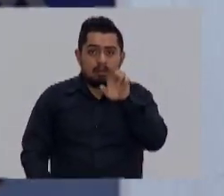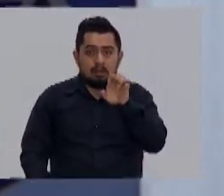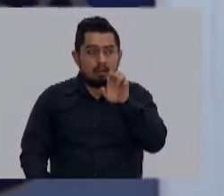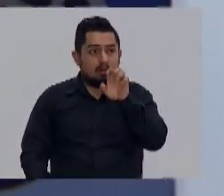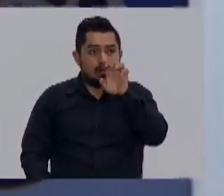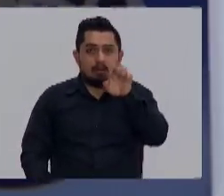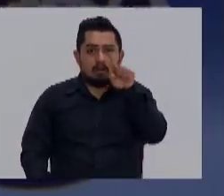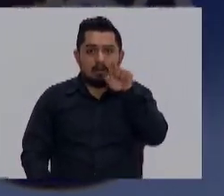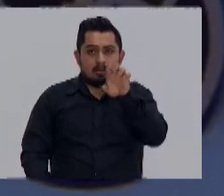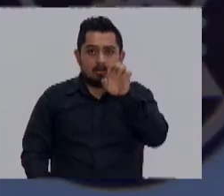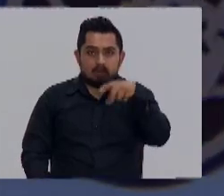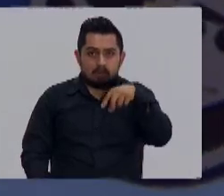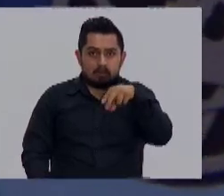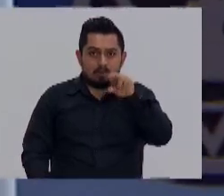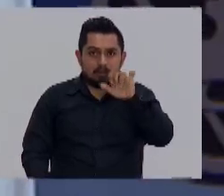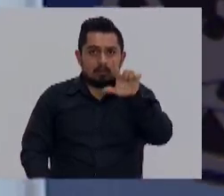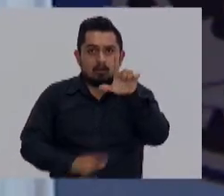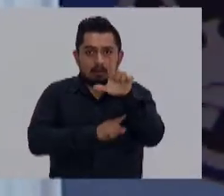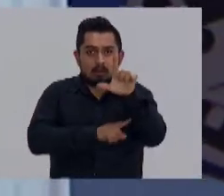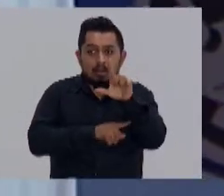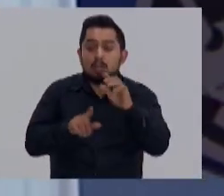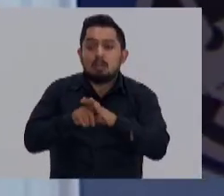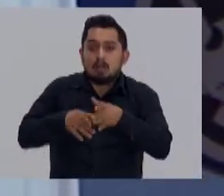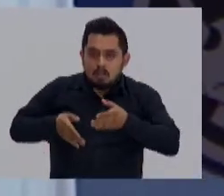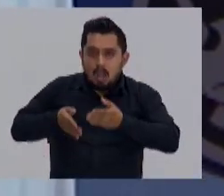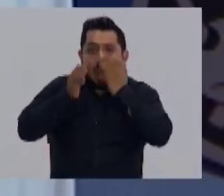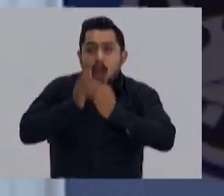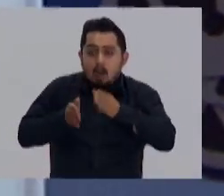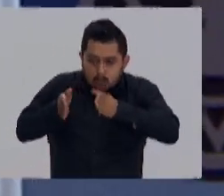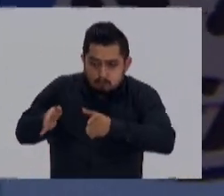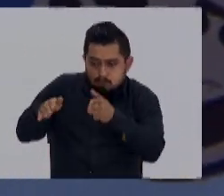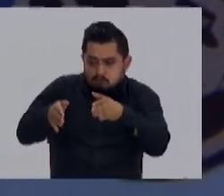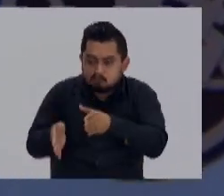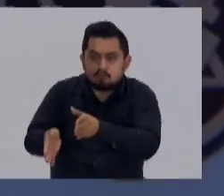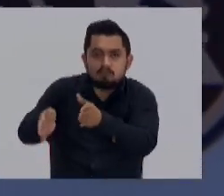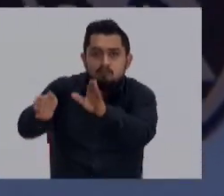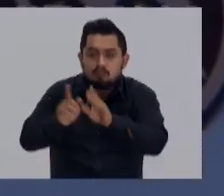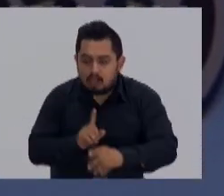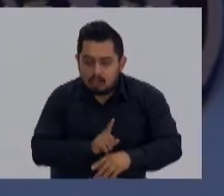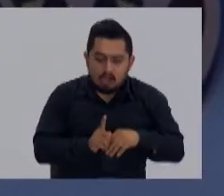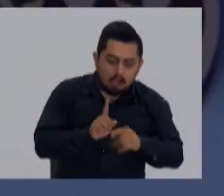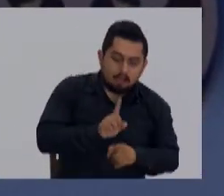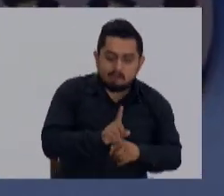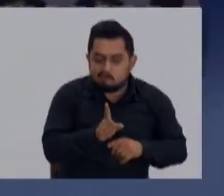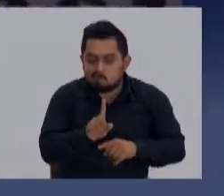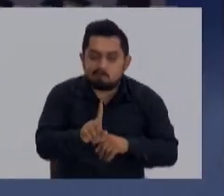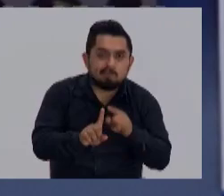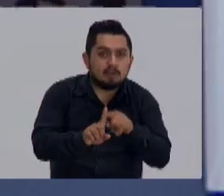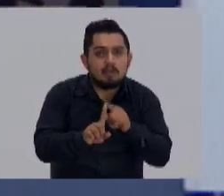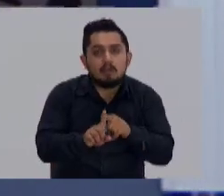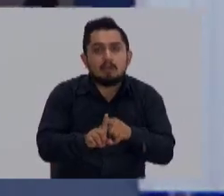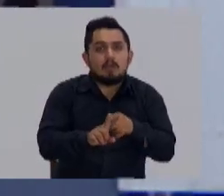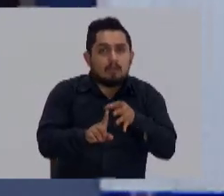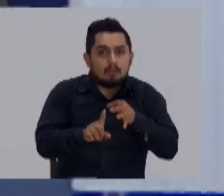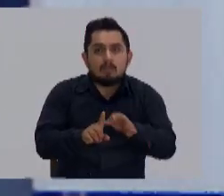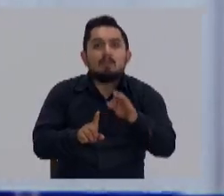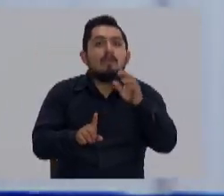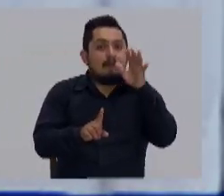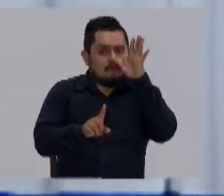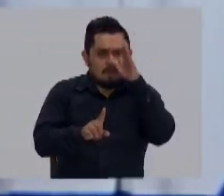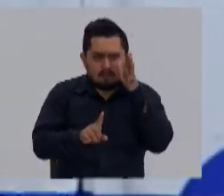sí estaba junto a los ríos de Babilonia, pero su metodología de profetizar era bien